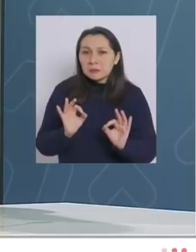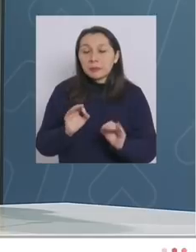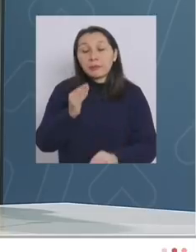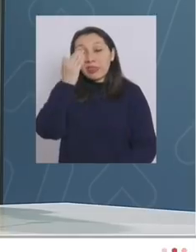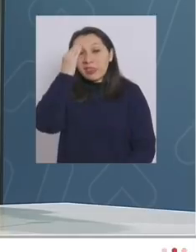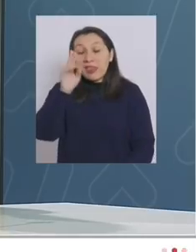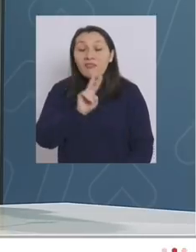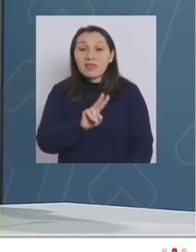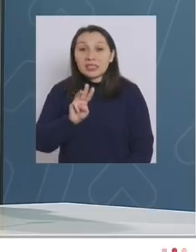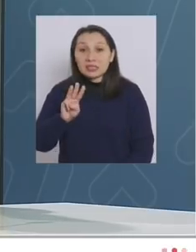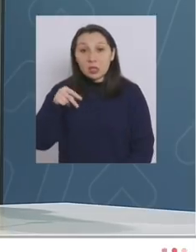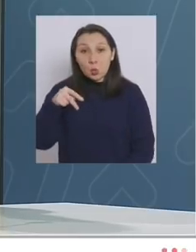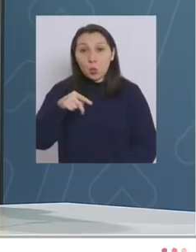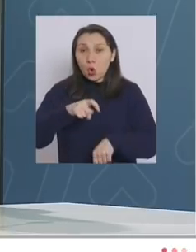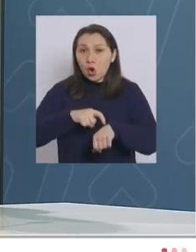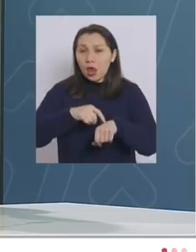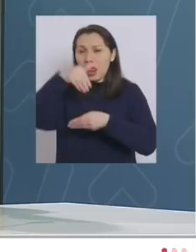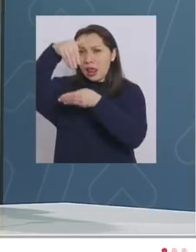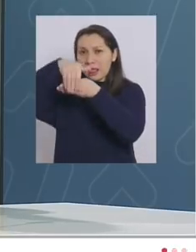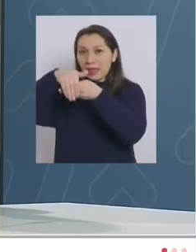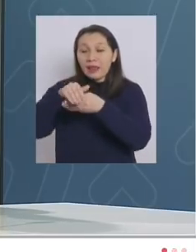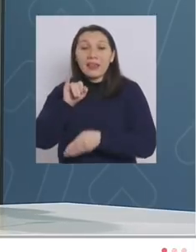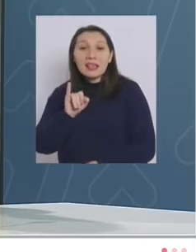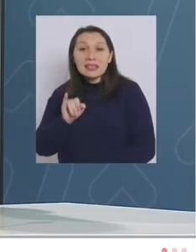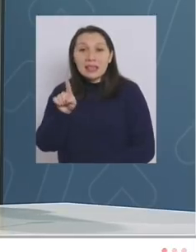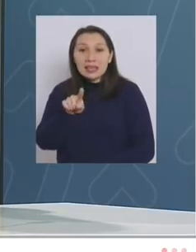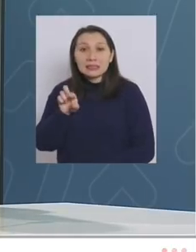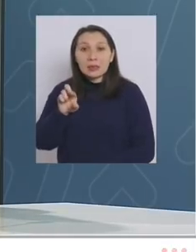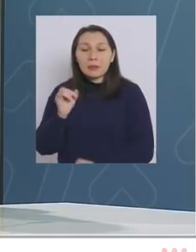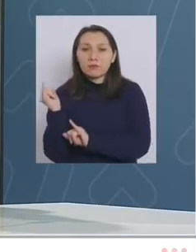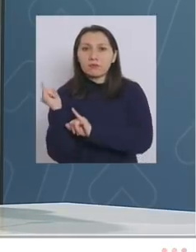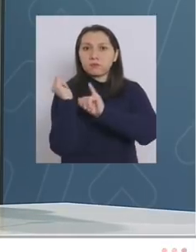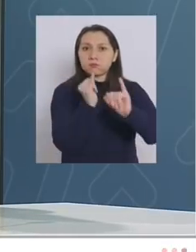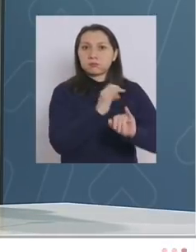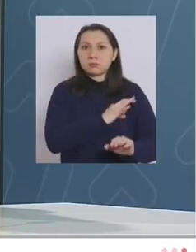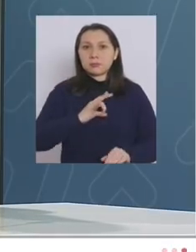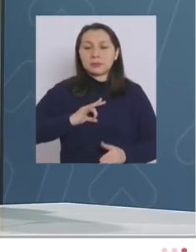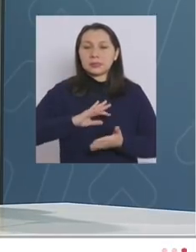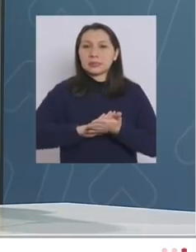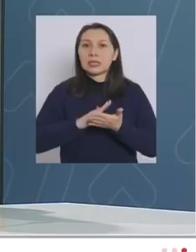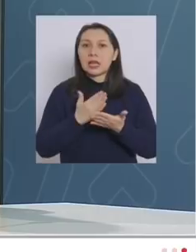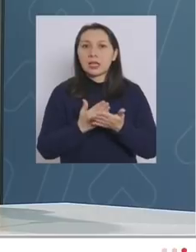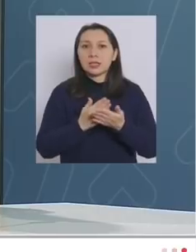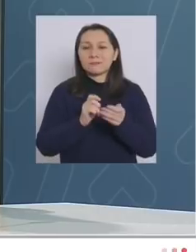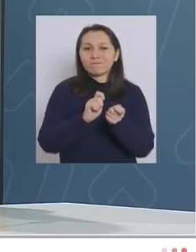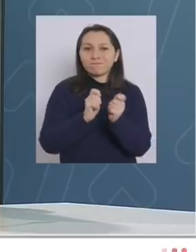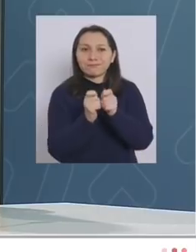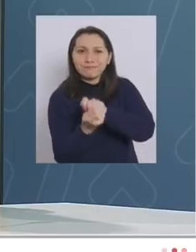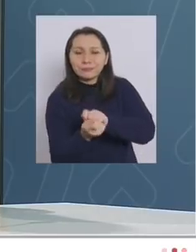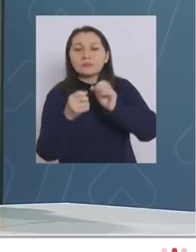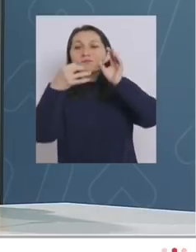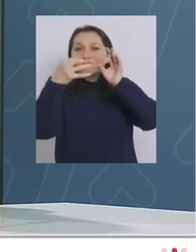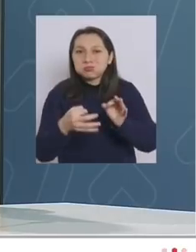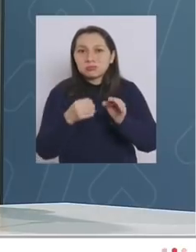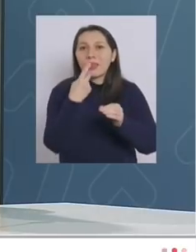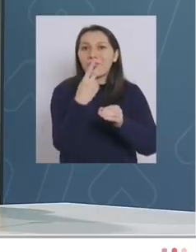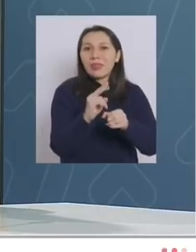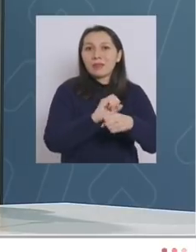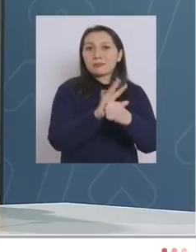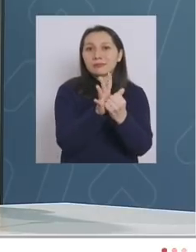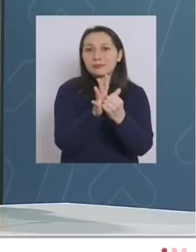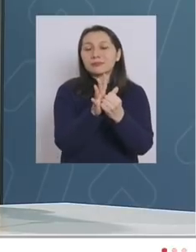23 de junio, en horario PM, el ISP informó al MinSal mutaciones coincidentes con la